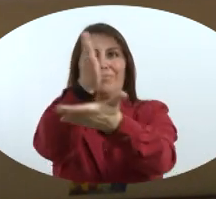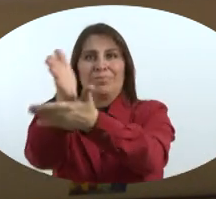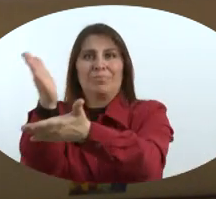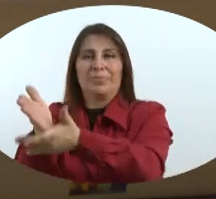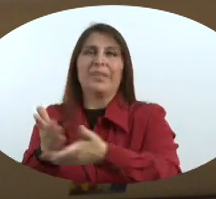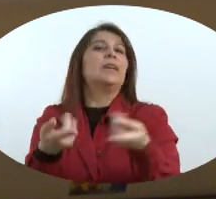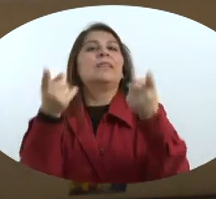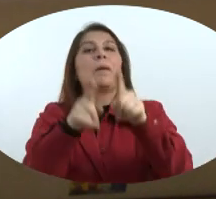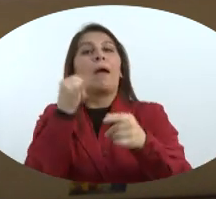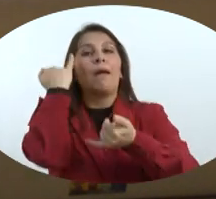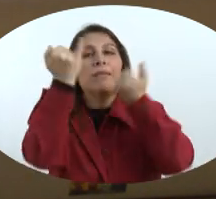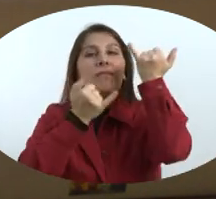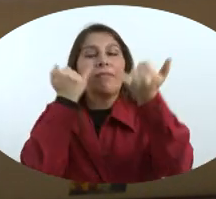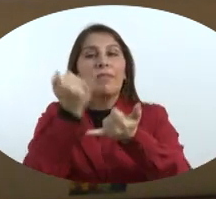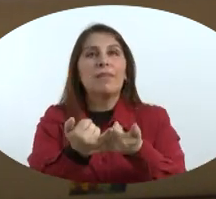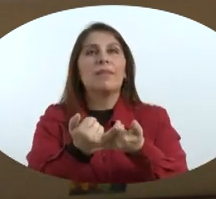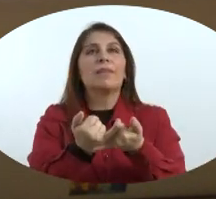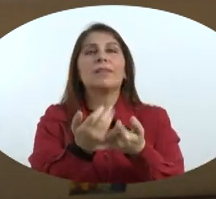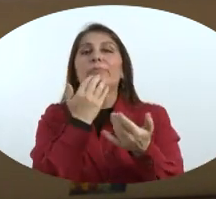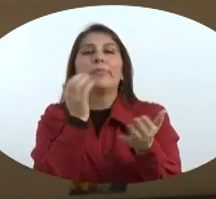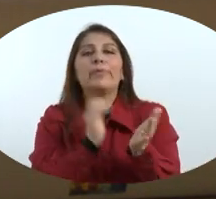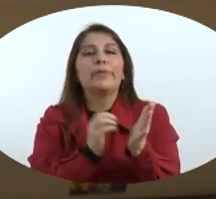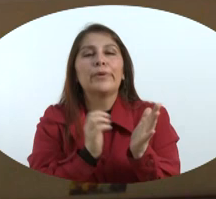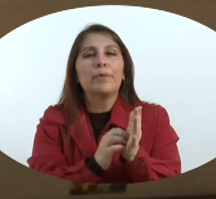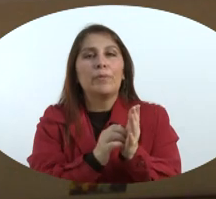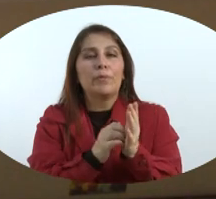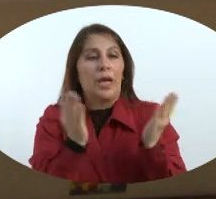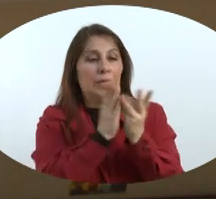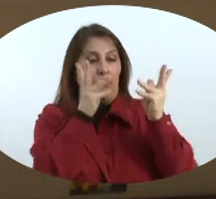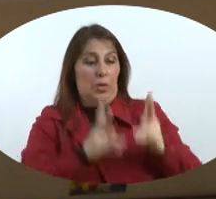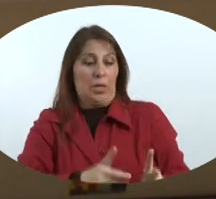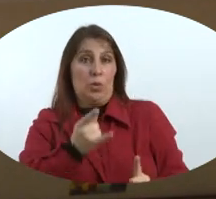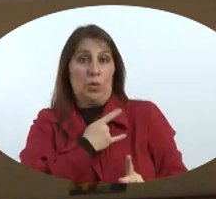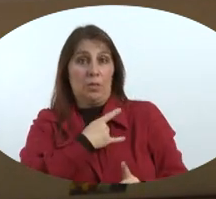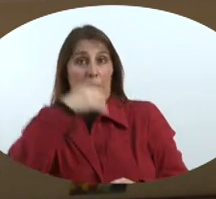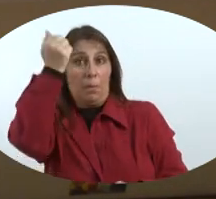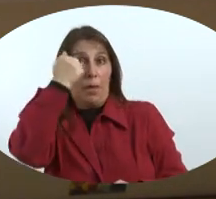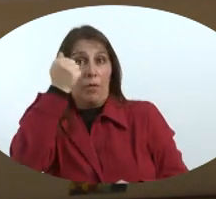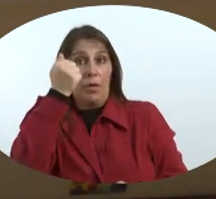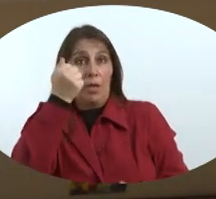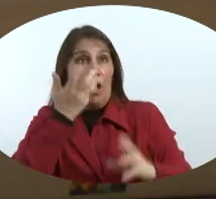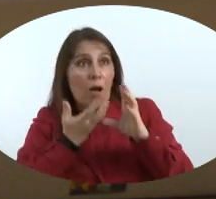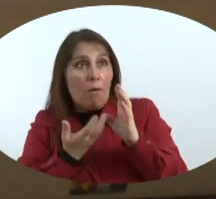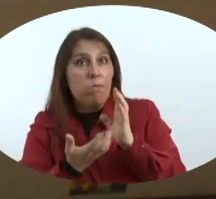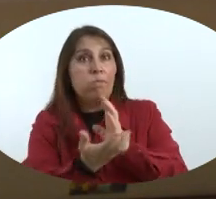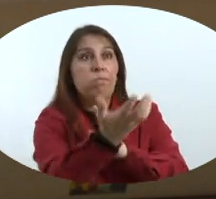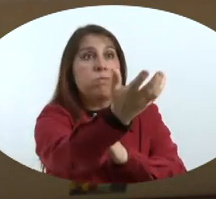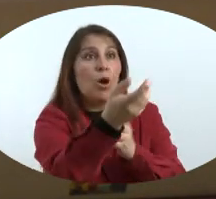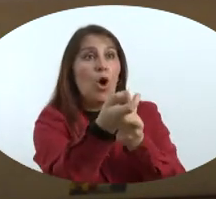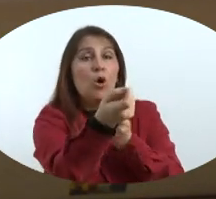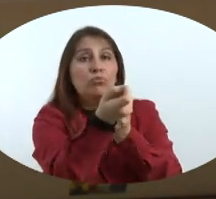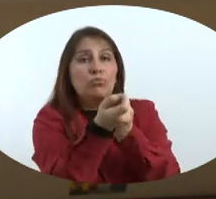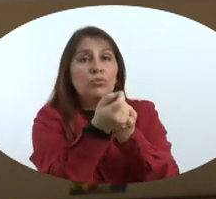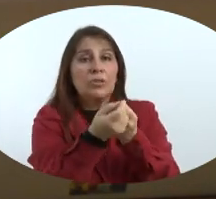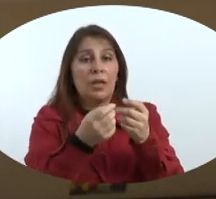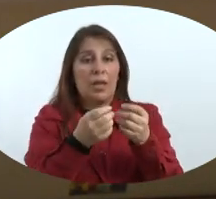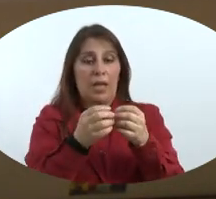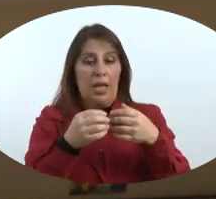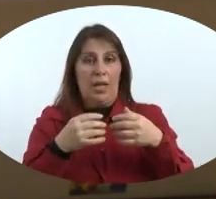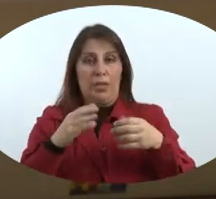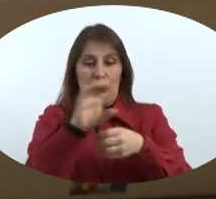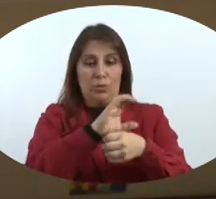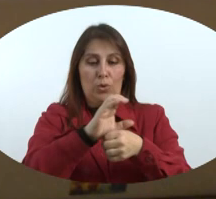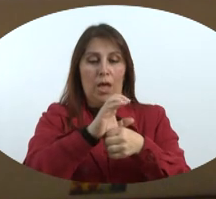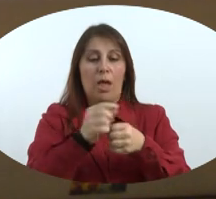como de que podamos llevar a los estudiantes de la universidad pedagógica a las zonas barriales en donde se encuentra el